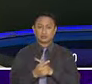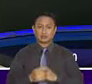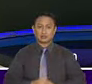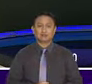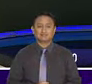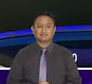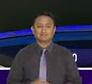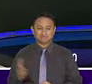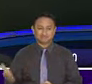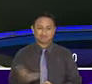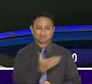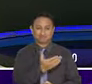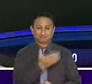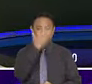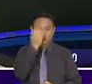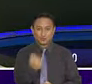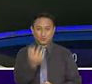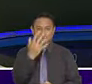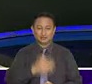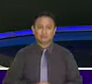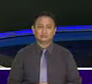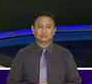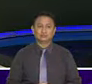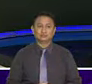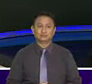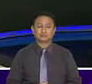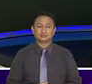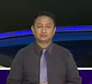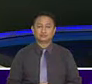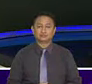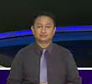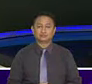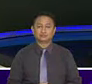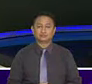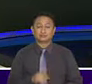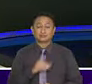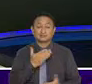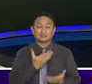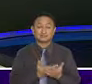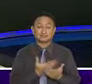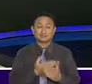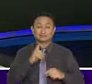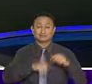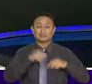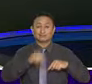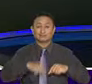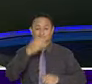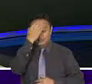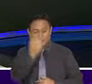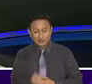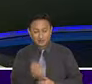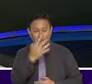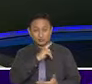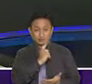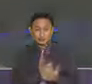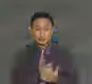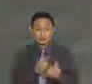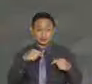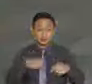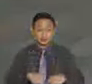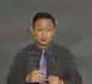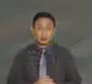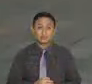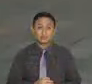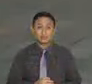adelante Buen día Gracias Roberto Diana amigos Buenos días Así es Estamos celebrando